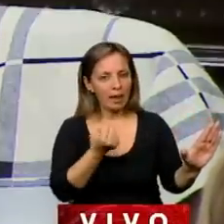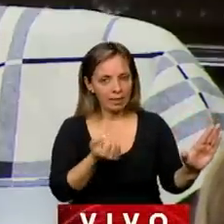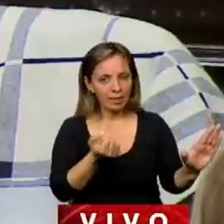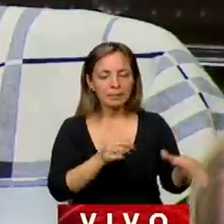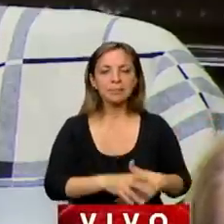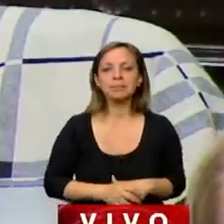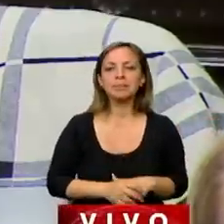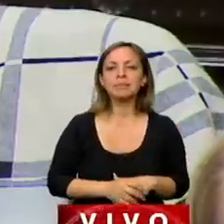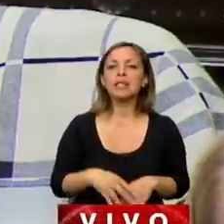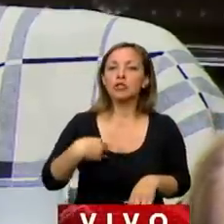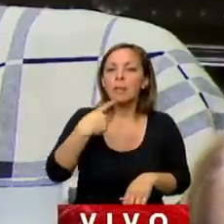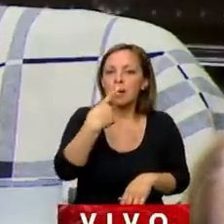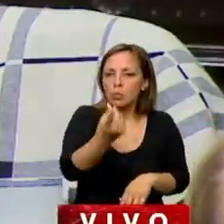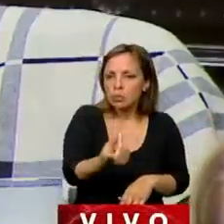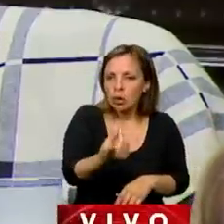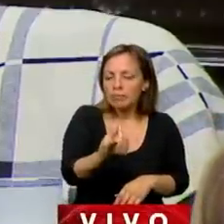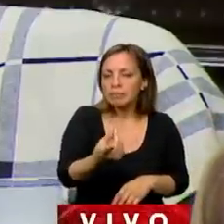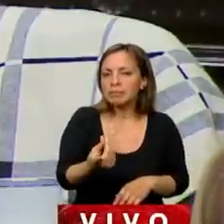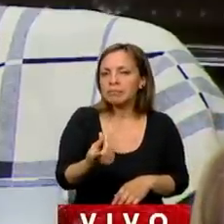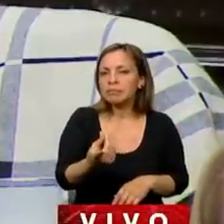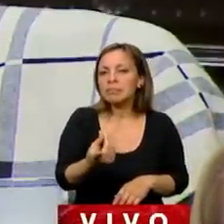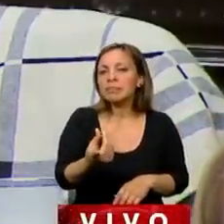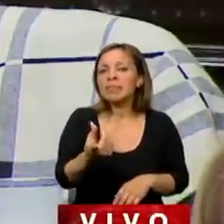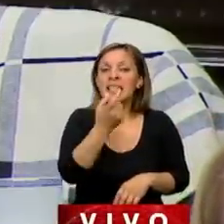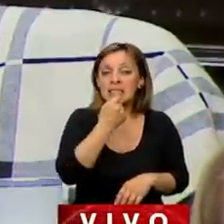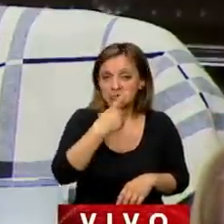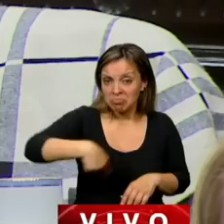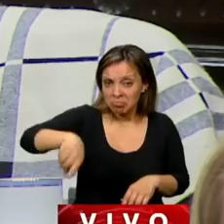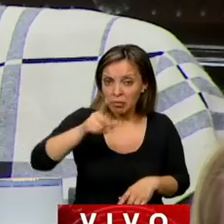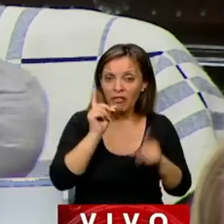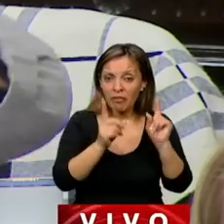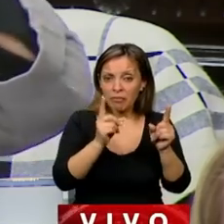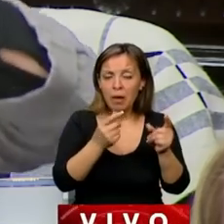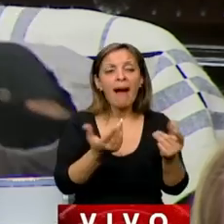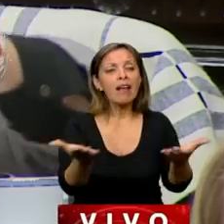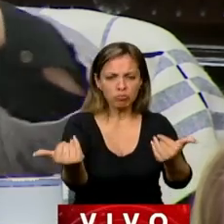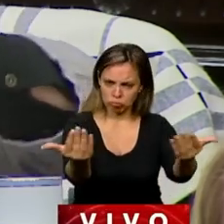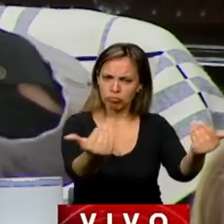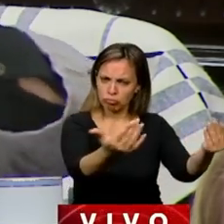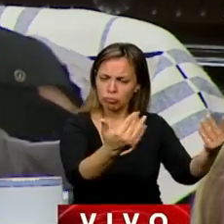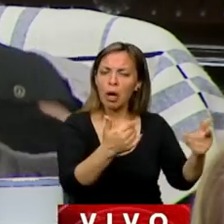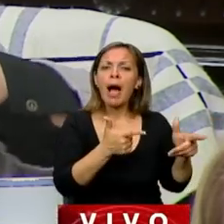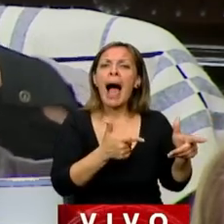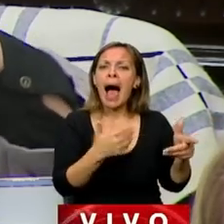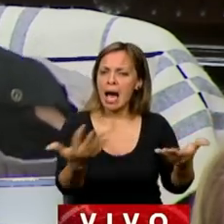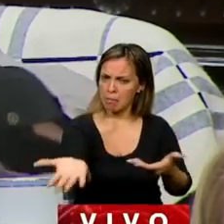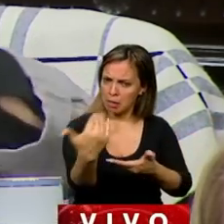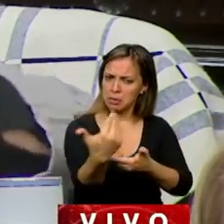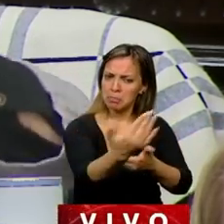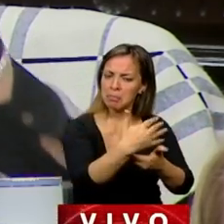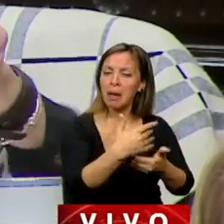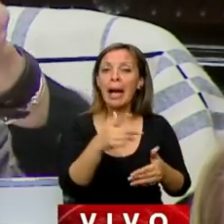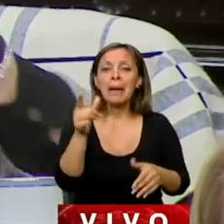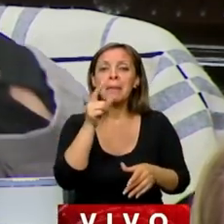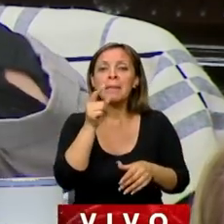la pregunta que yo hago es si vamos a seguir pidiendo armas como si el problema de la inseguridad